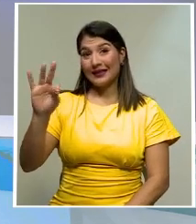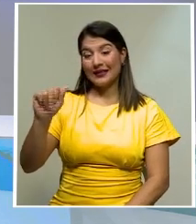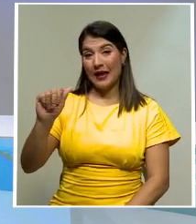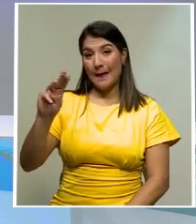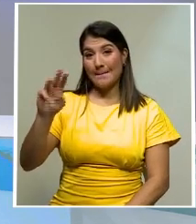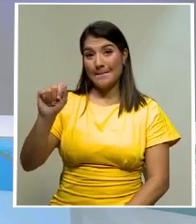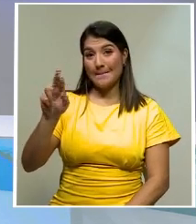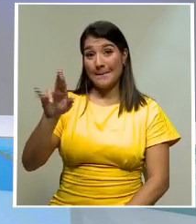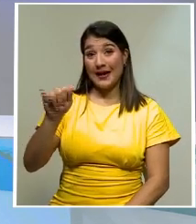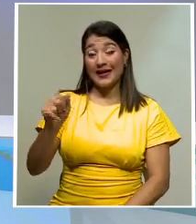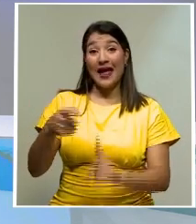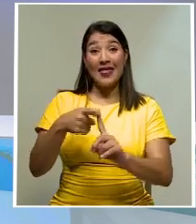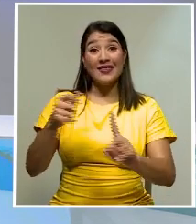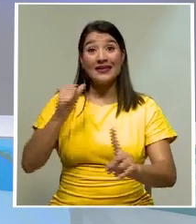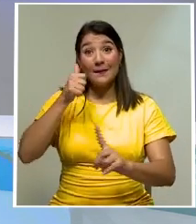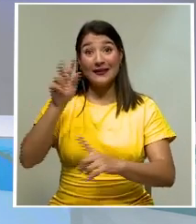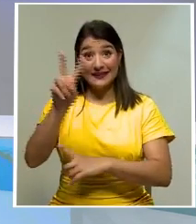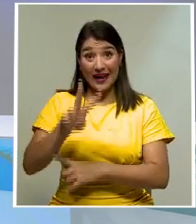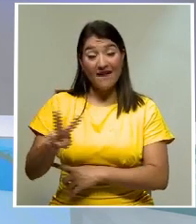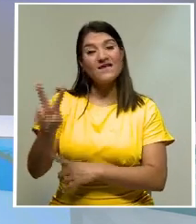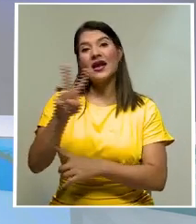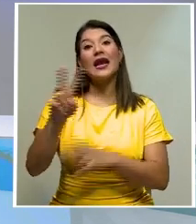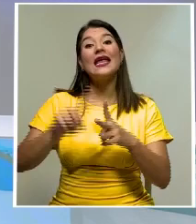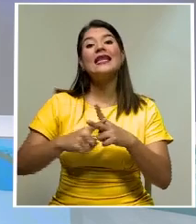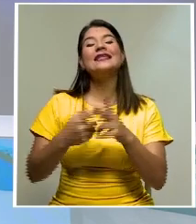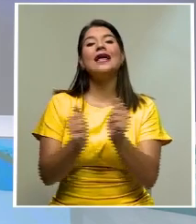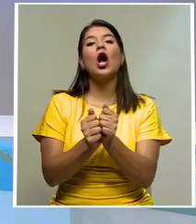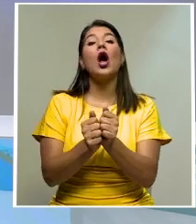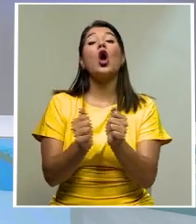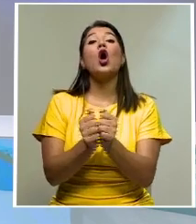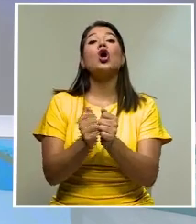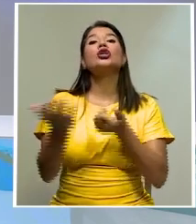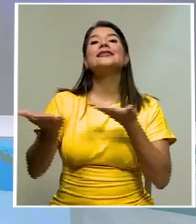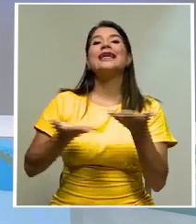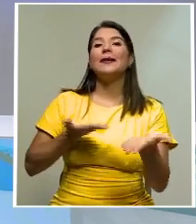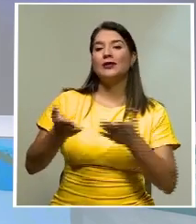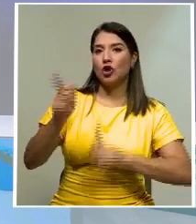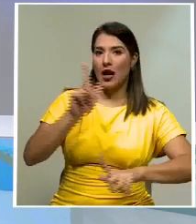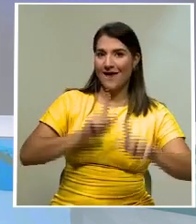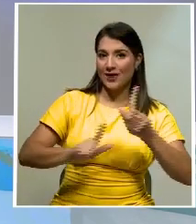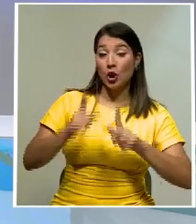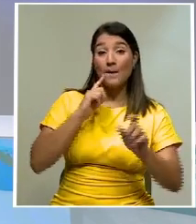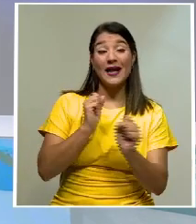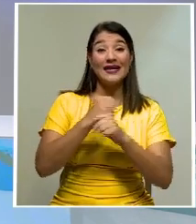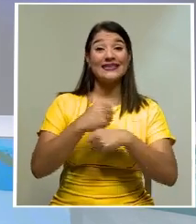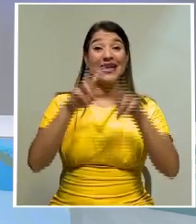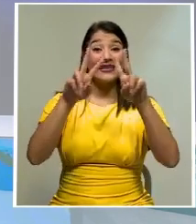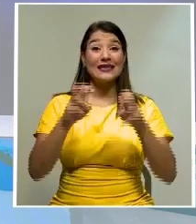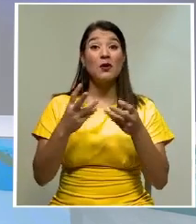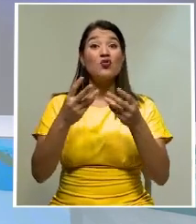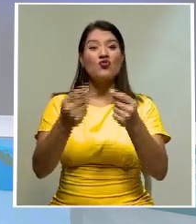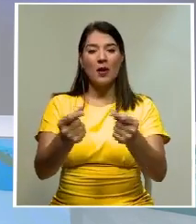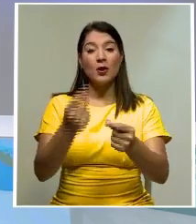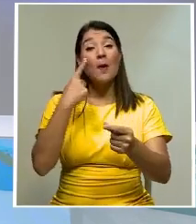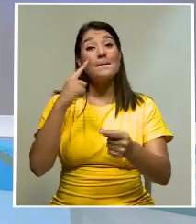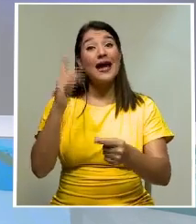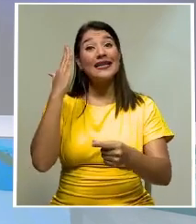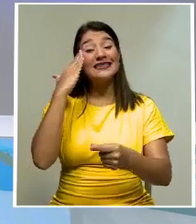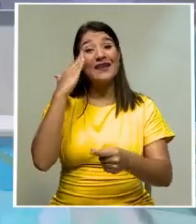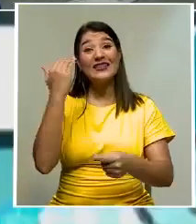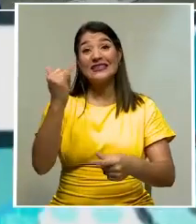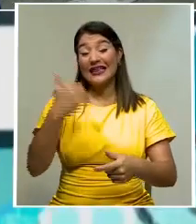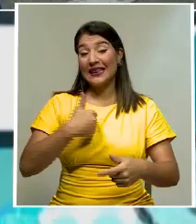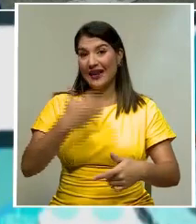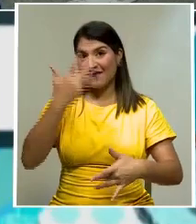laboratorio para pruebas rápidas de detección COVID-19. Los resultados se darán en un tiempo promedio de 1 hora. El detalle lo tiene en vivo